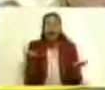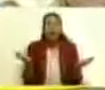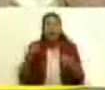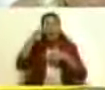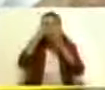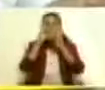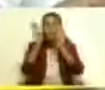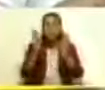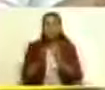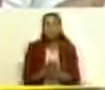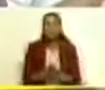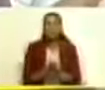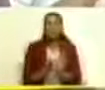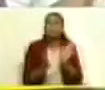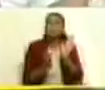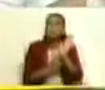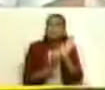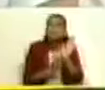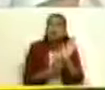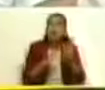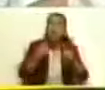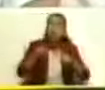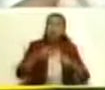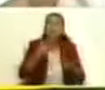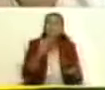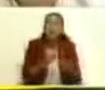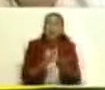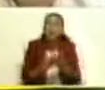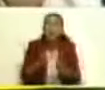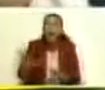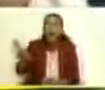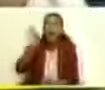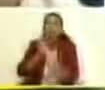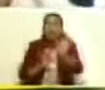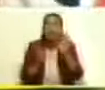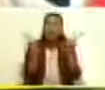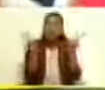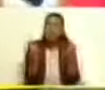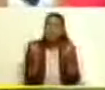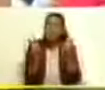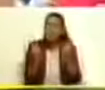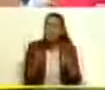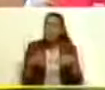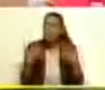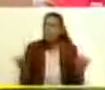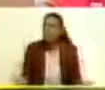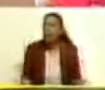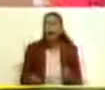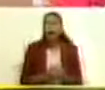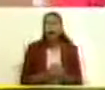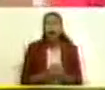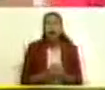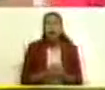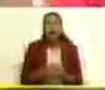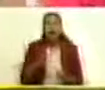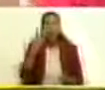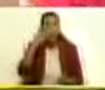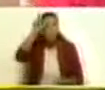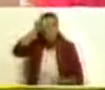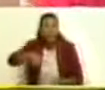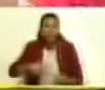eso, presidente. En otra de las propuestas que se hacía, el tema de las potencialidades,